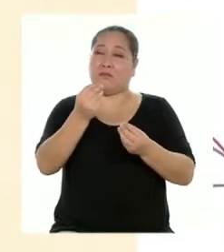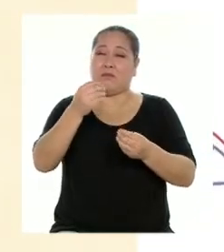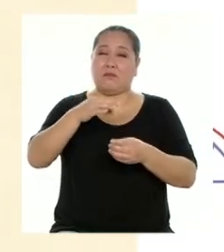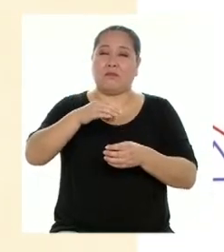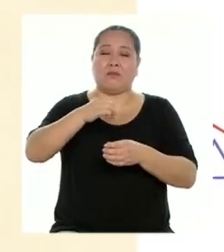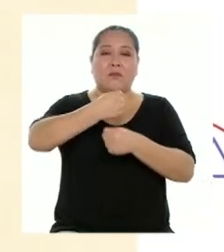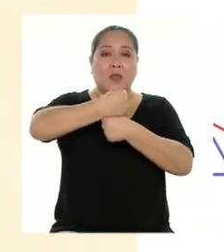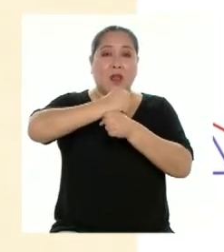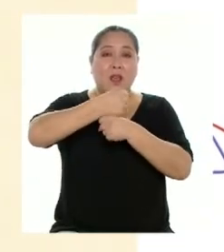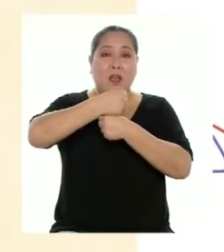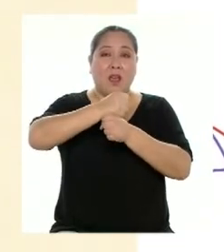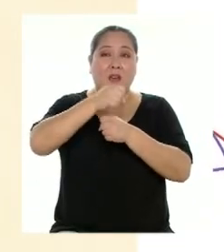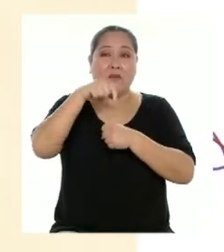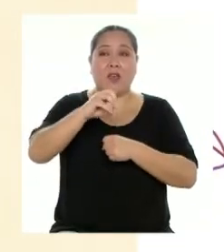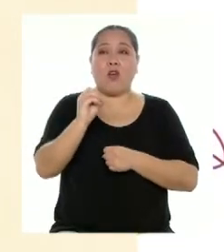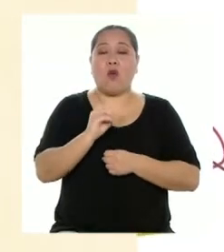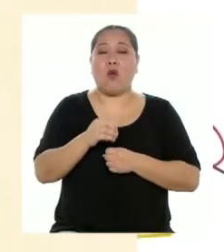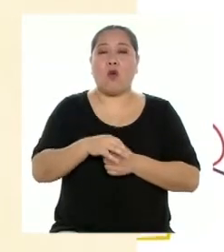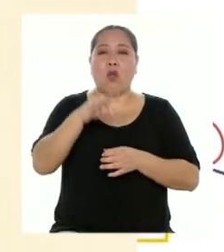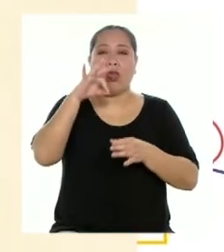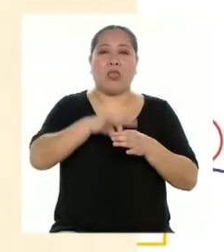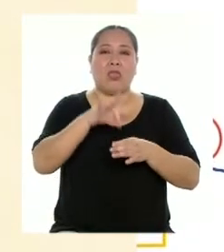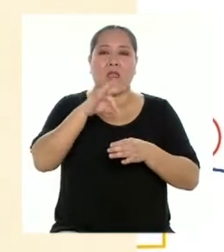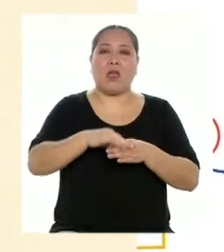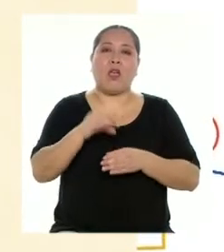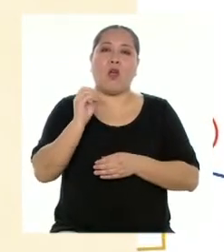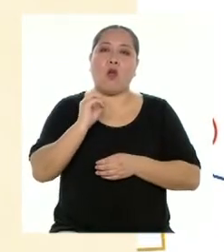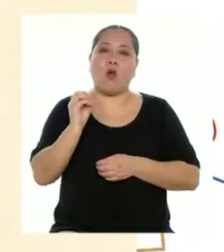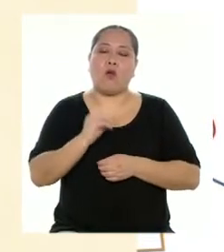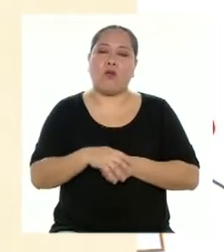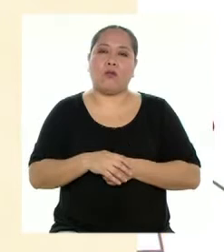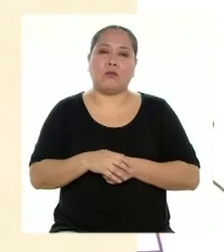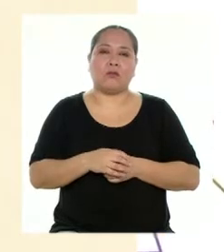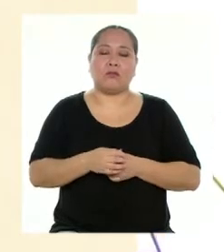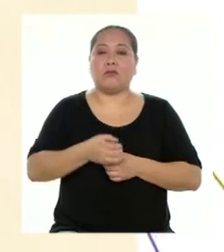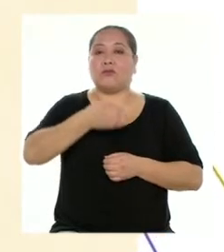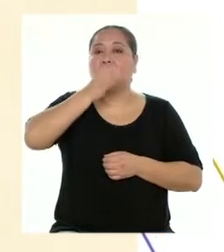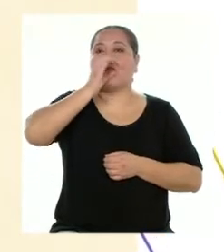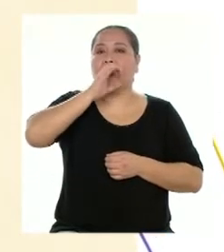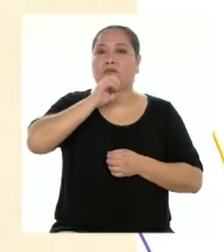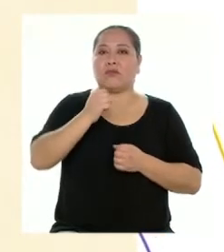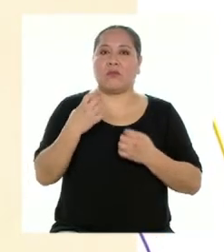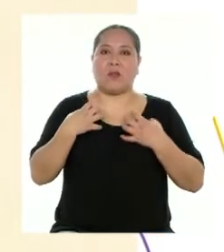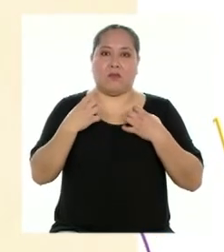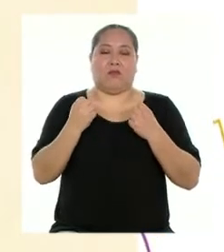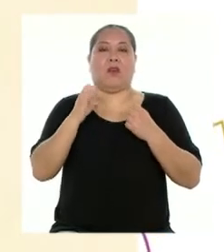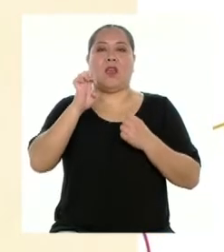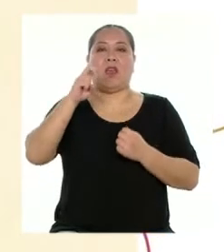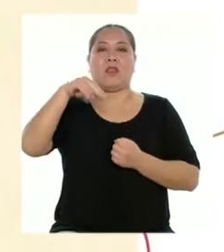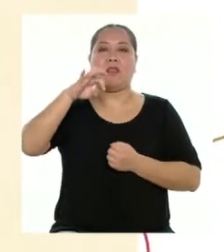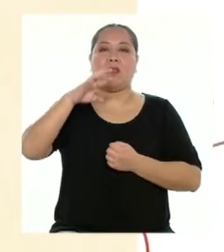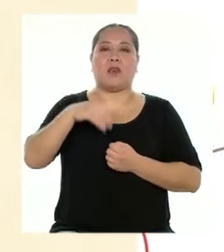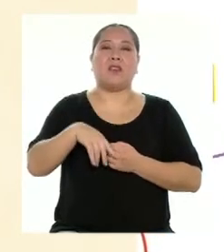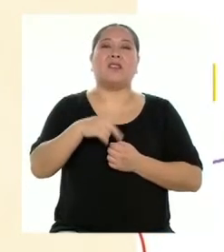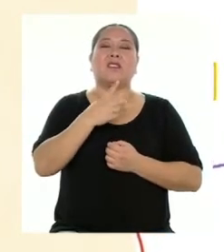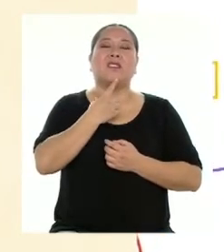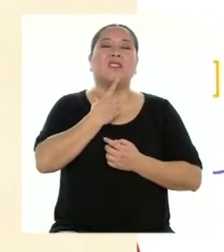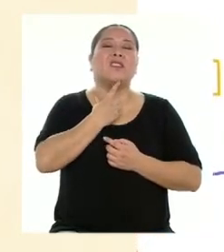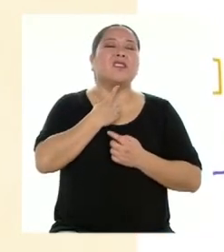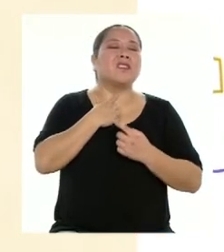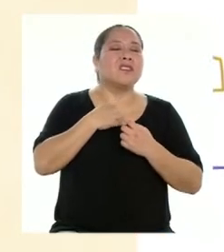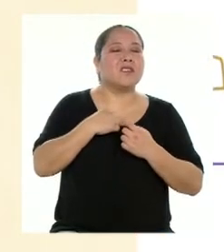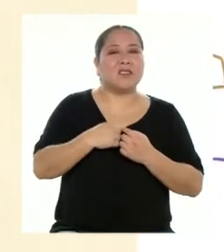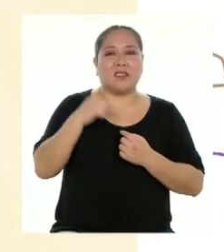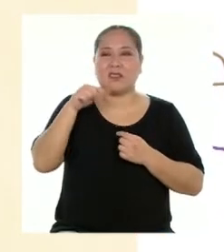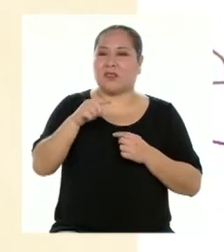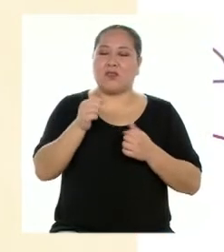té concentrados y especialmente refrescos con cafeína y bebidas energéticas. Esto puede provocar deshidratación y afectar